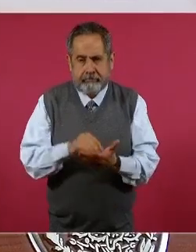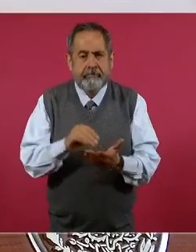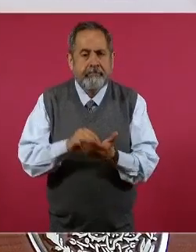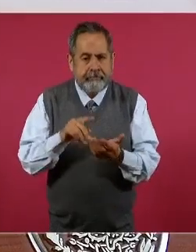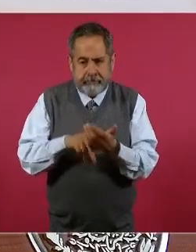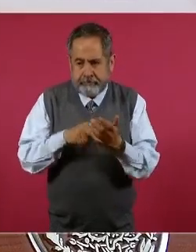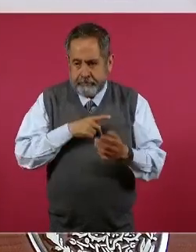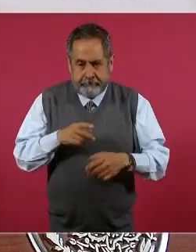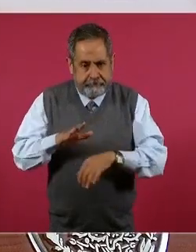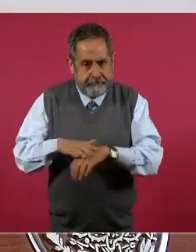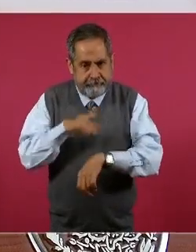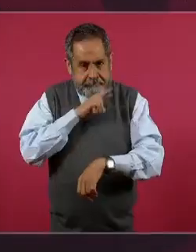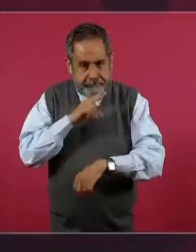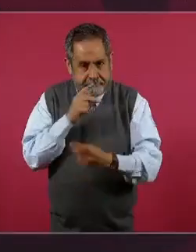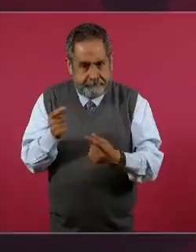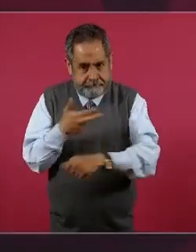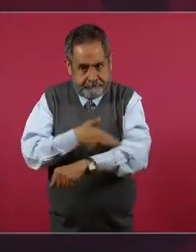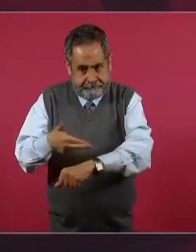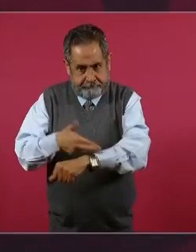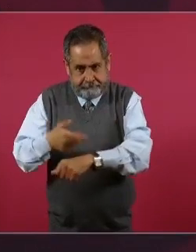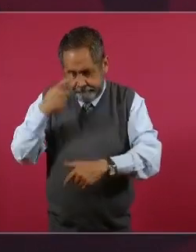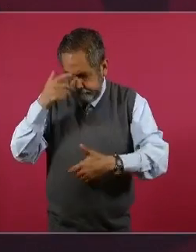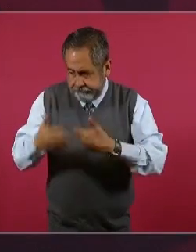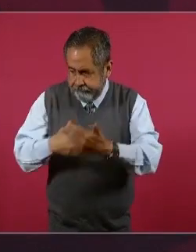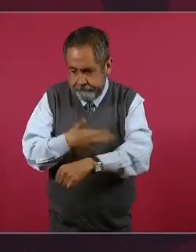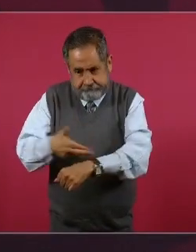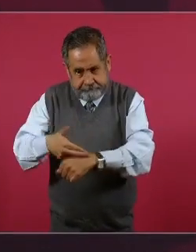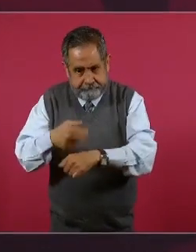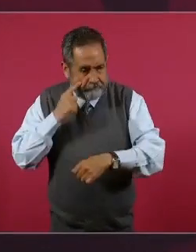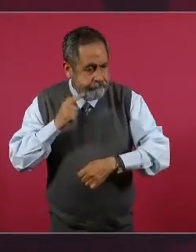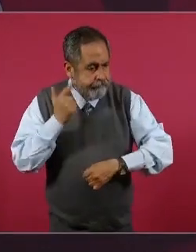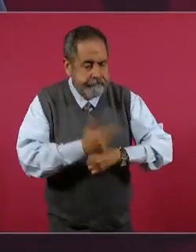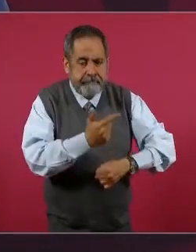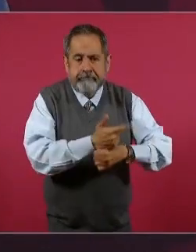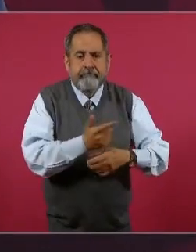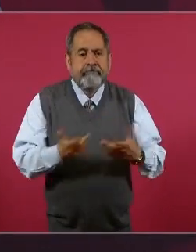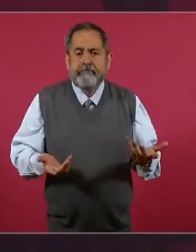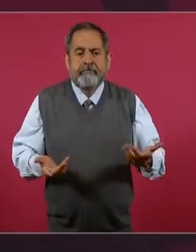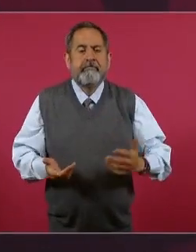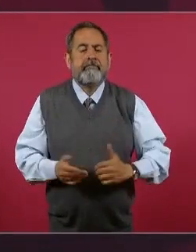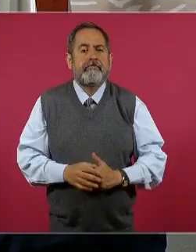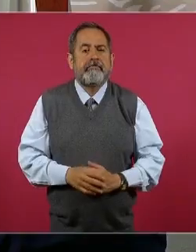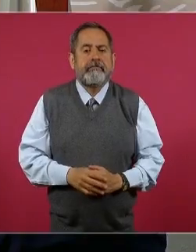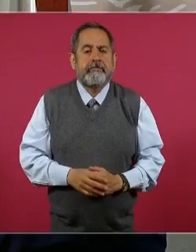mecanismos ágiles para atender esto, o